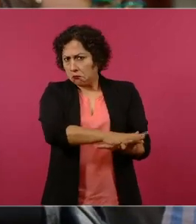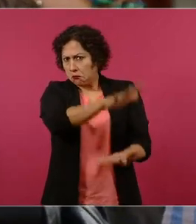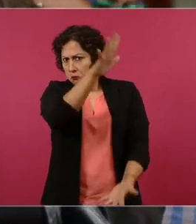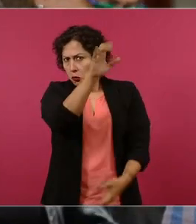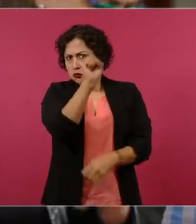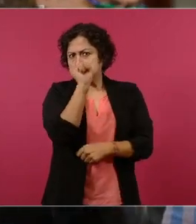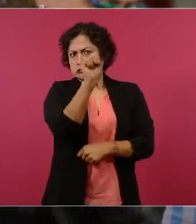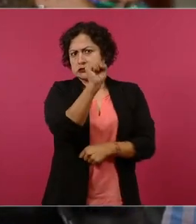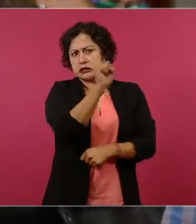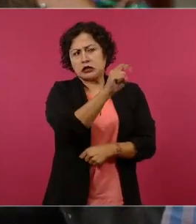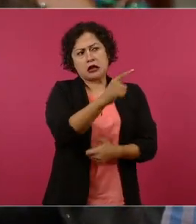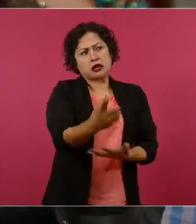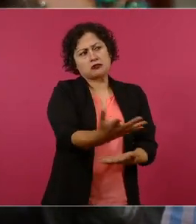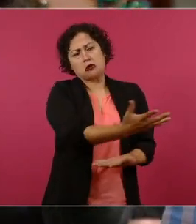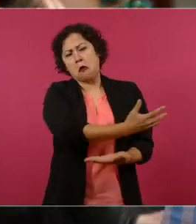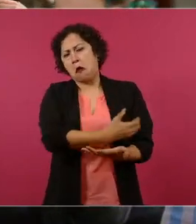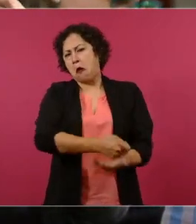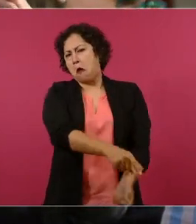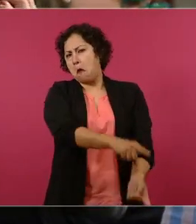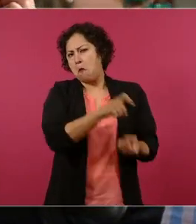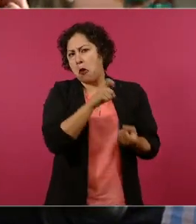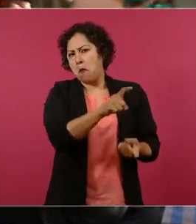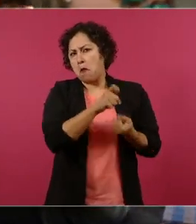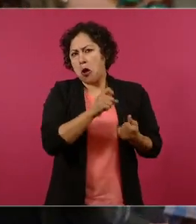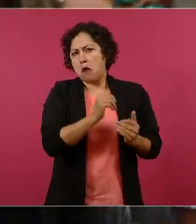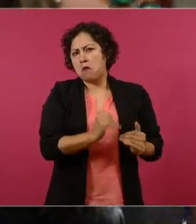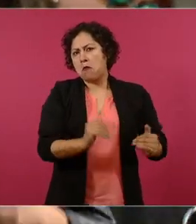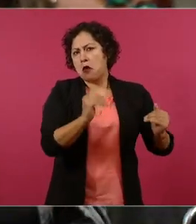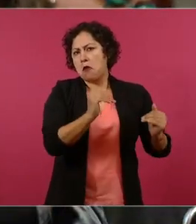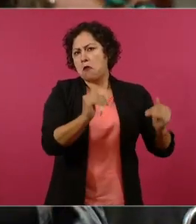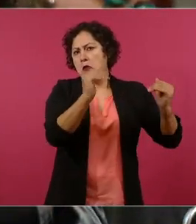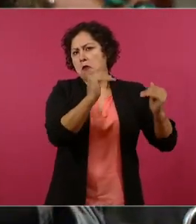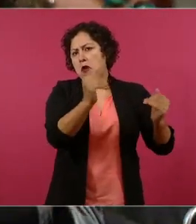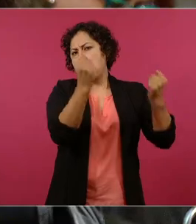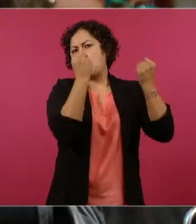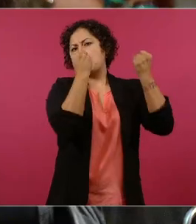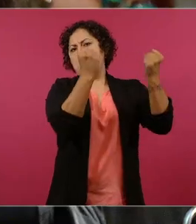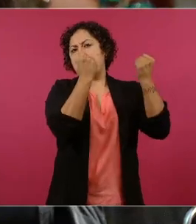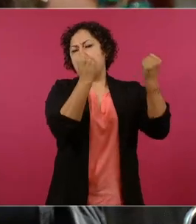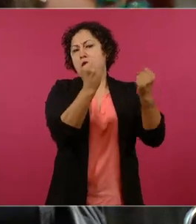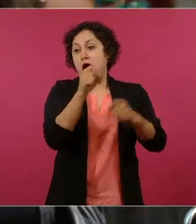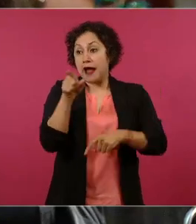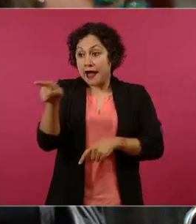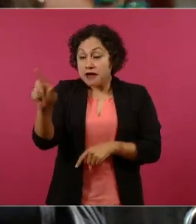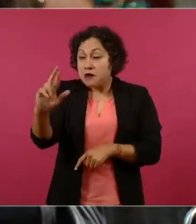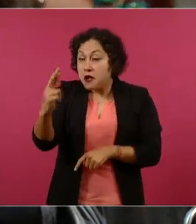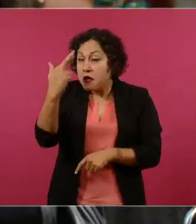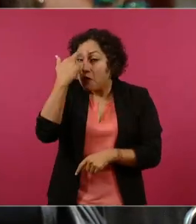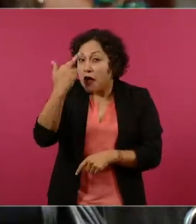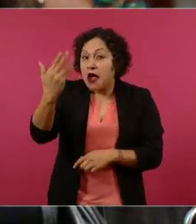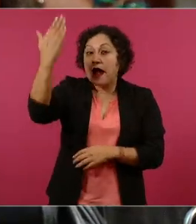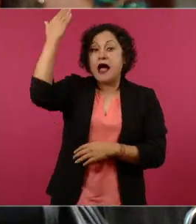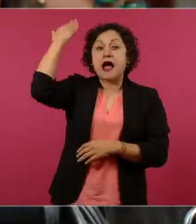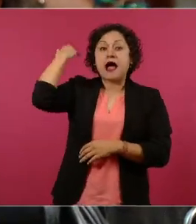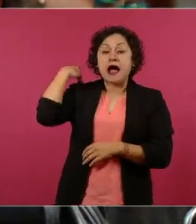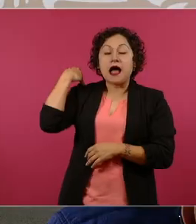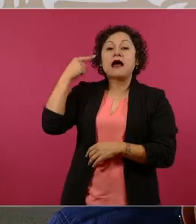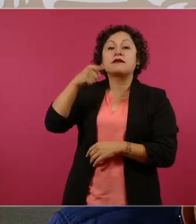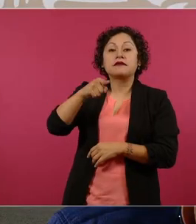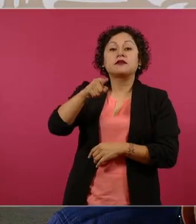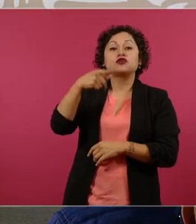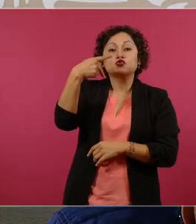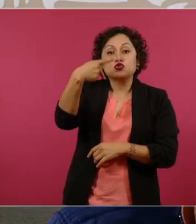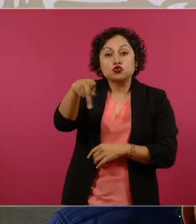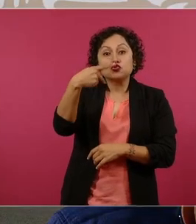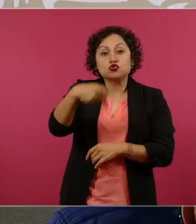tienen mucho dinero y se enriquecen iban los candidatos a pedirles dinero para su campaña para sus